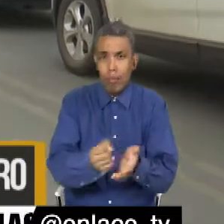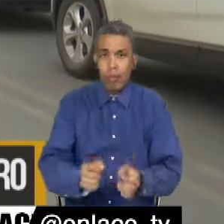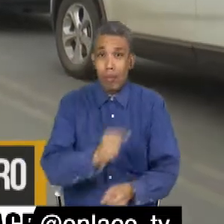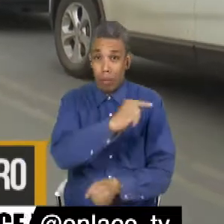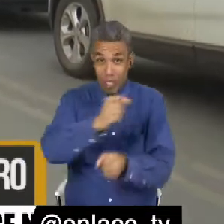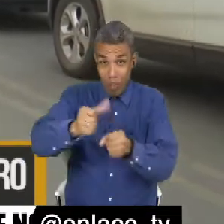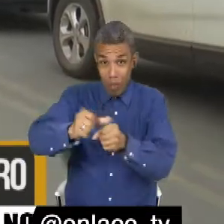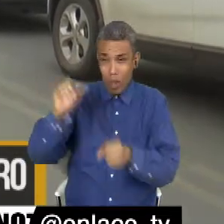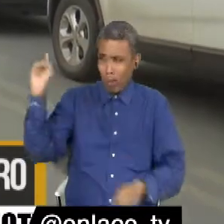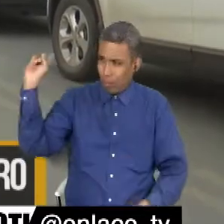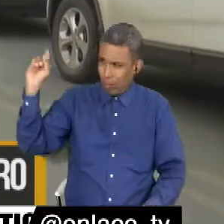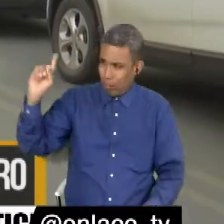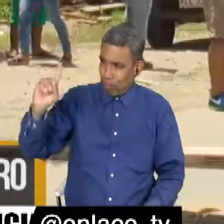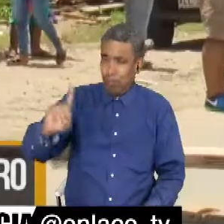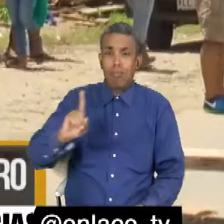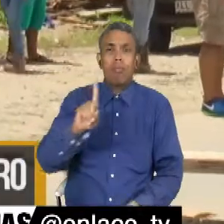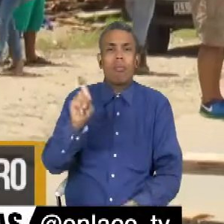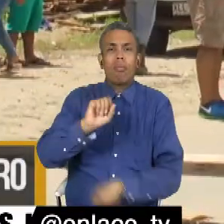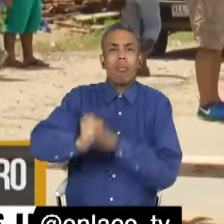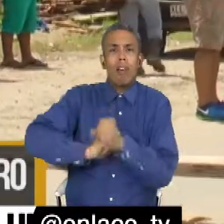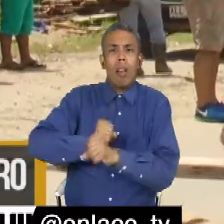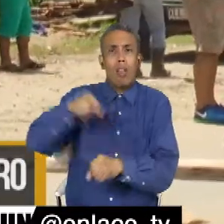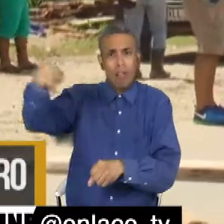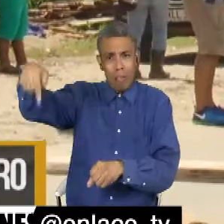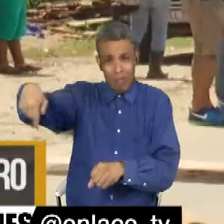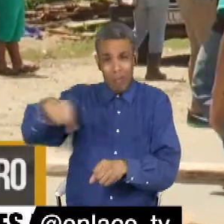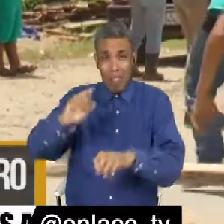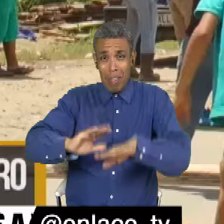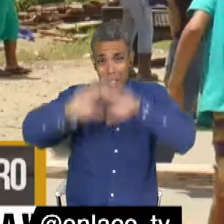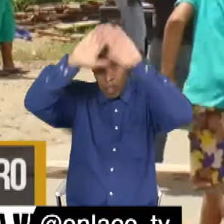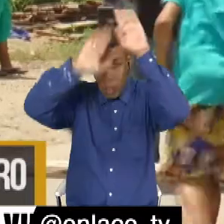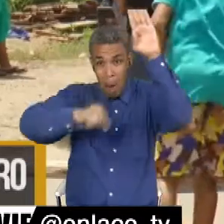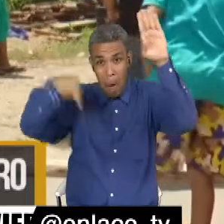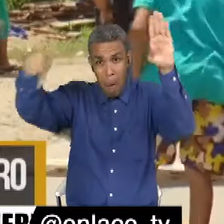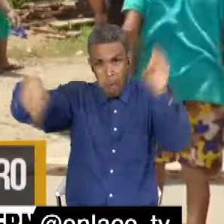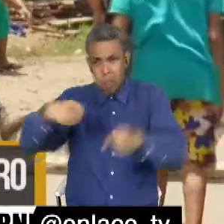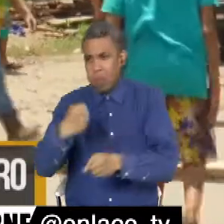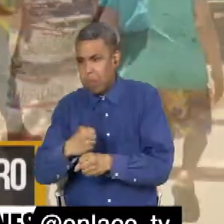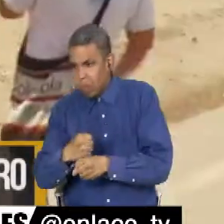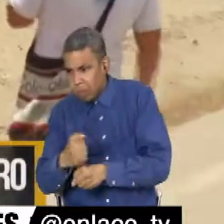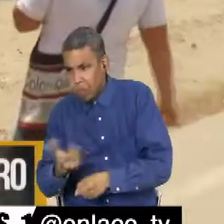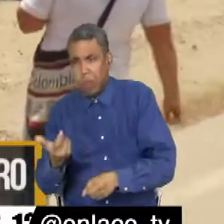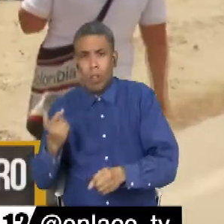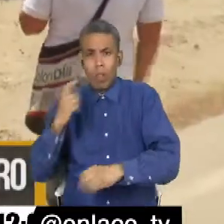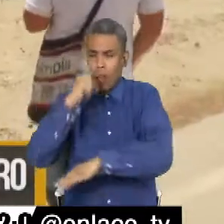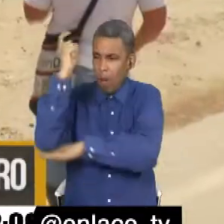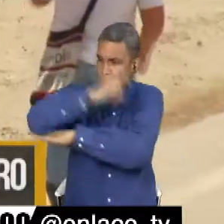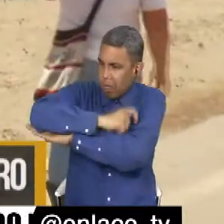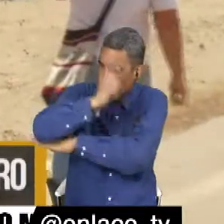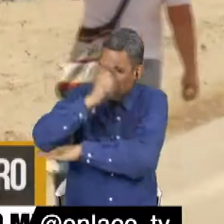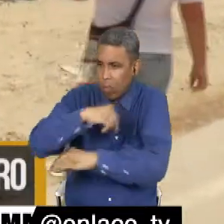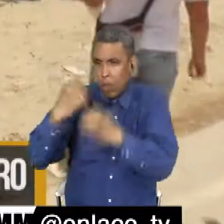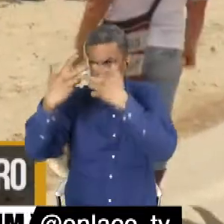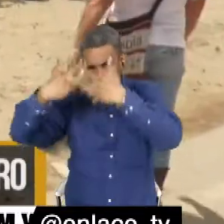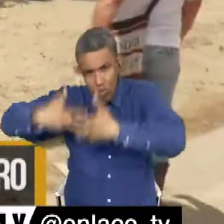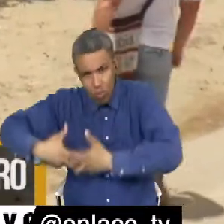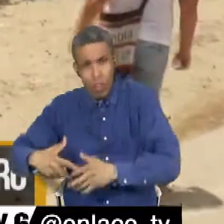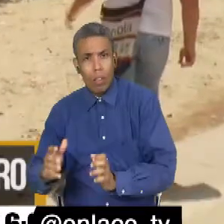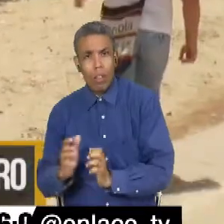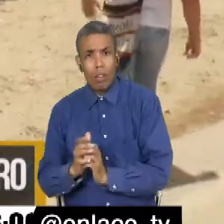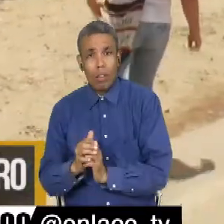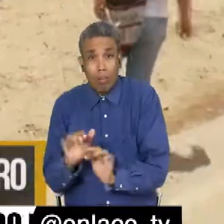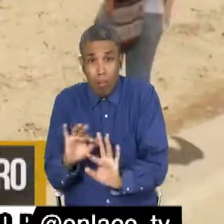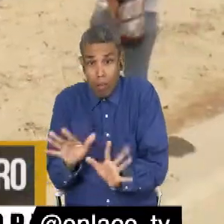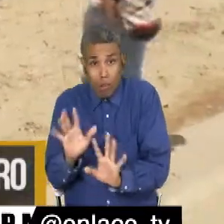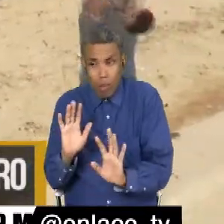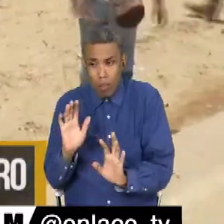100 años de estar trabajando en sus campos, sin embargo, en sus vías y estructuras de las escuelas, según los manifestantes, solo se refleja el olvido